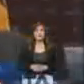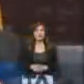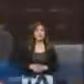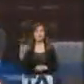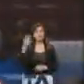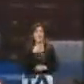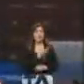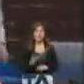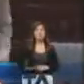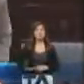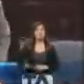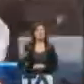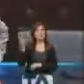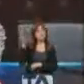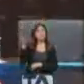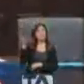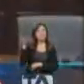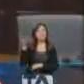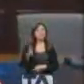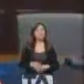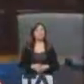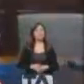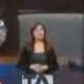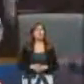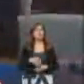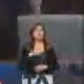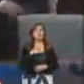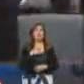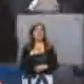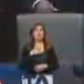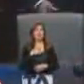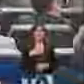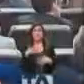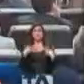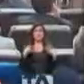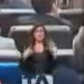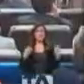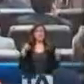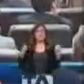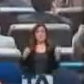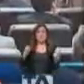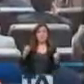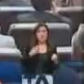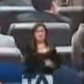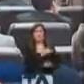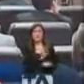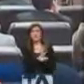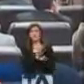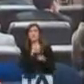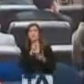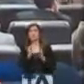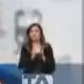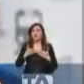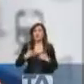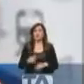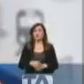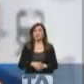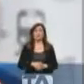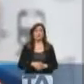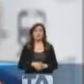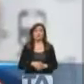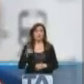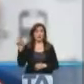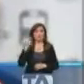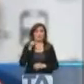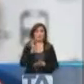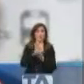El vicepresidente Jorge Glass, lejos de sentirse acorralado por el testimonio anticipado del delator de Odebrecht, José